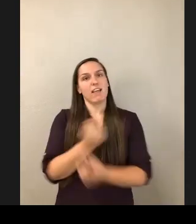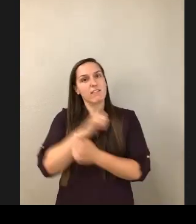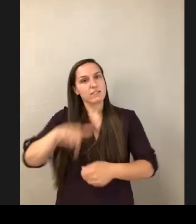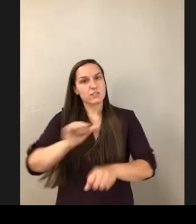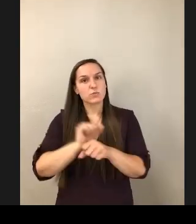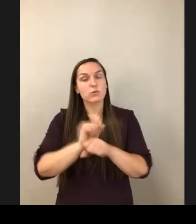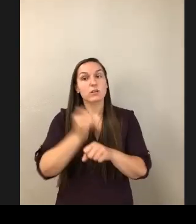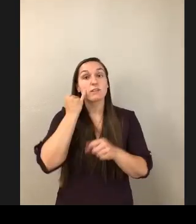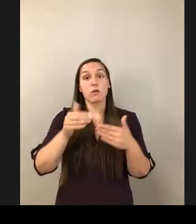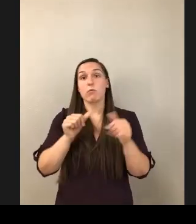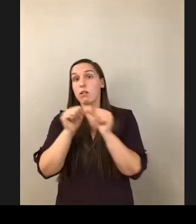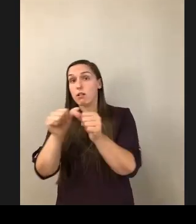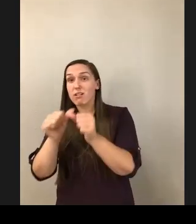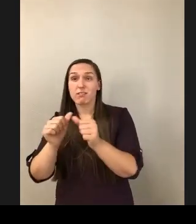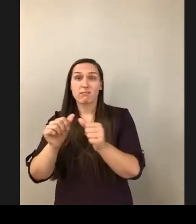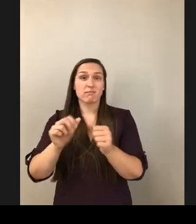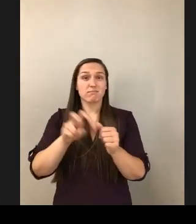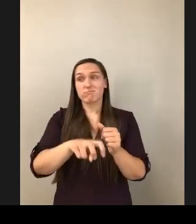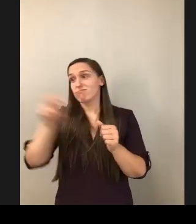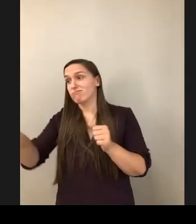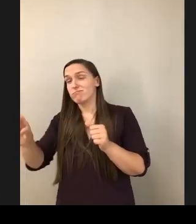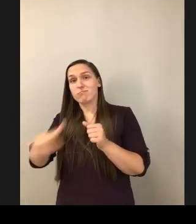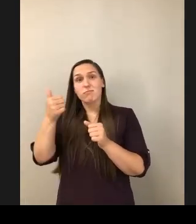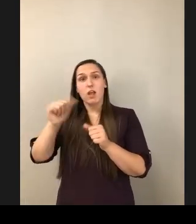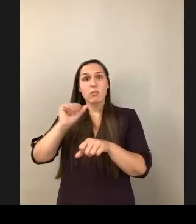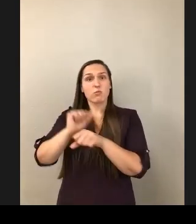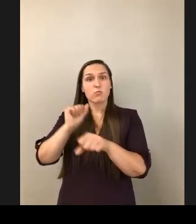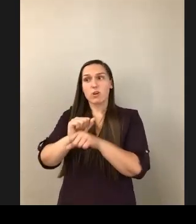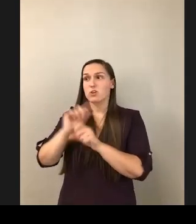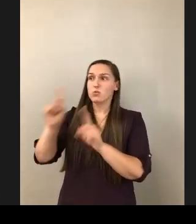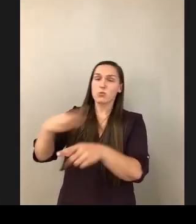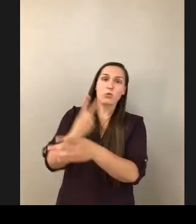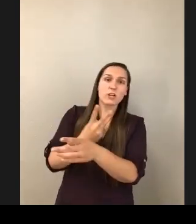que realmente me encantó el trabajo.